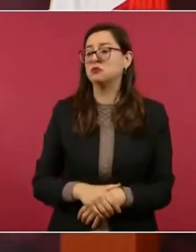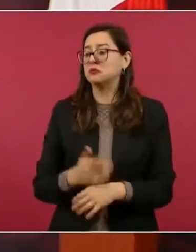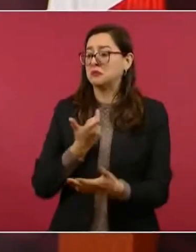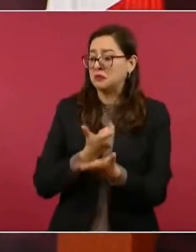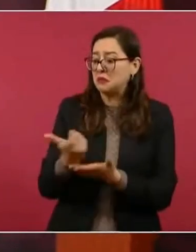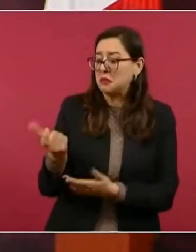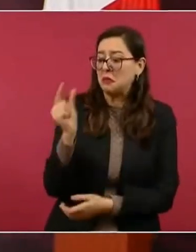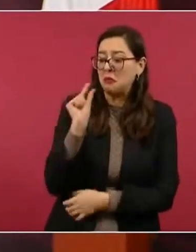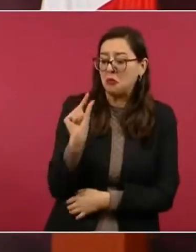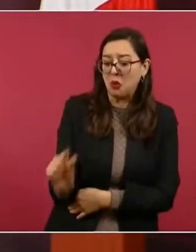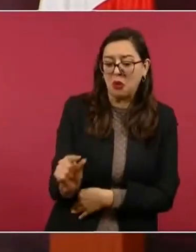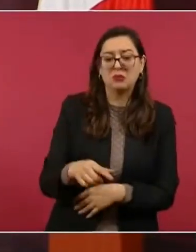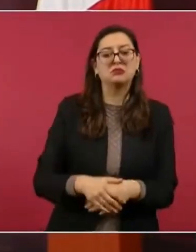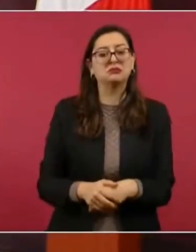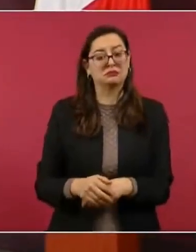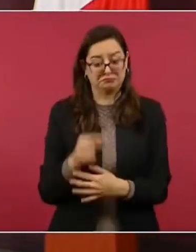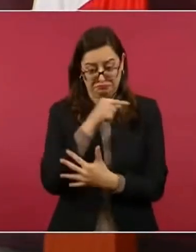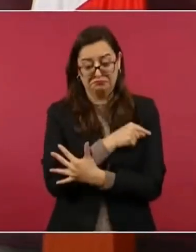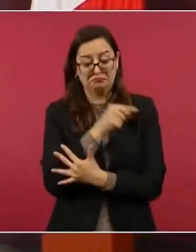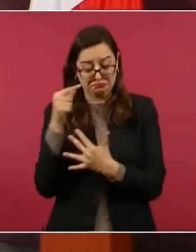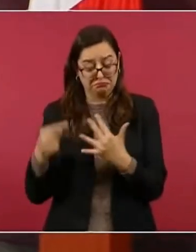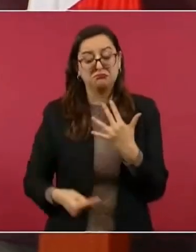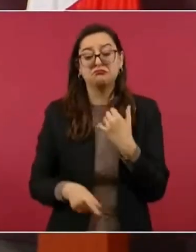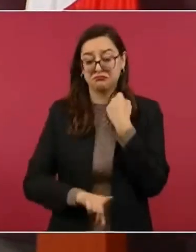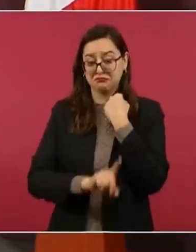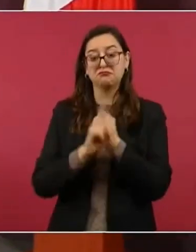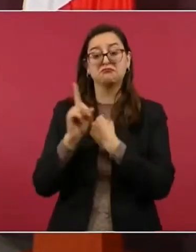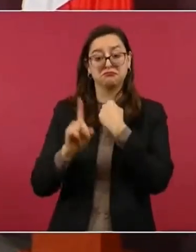salarios, sí, todo eso.